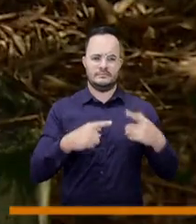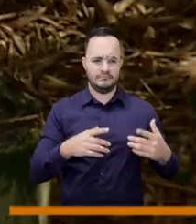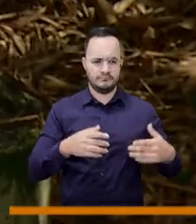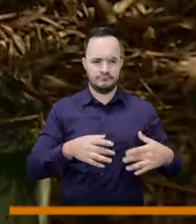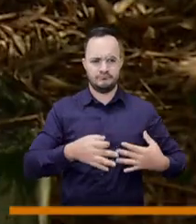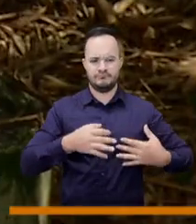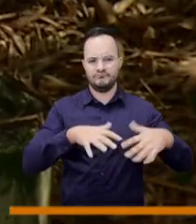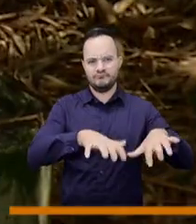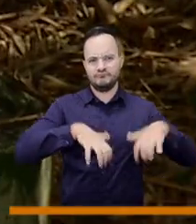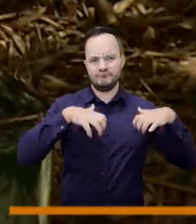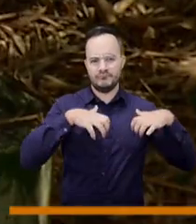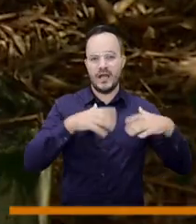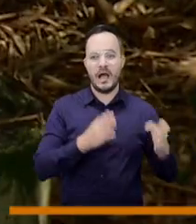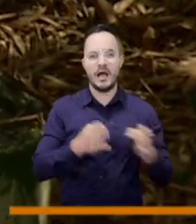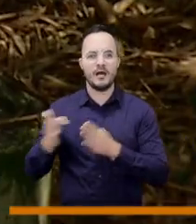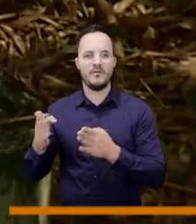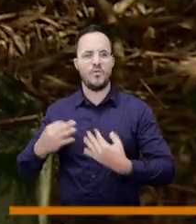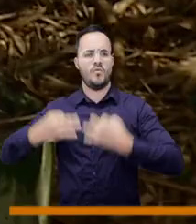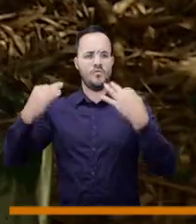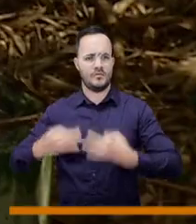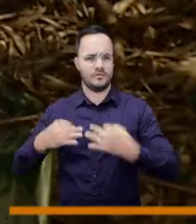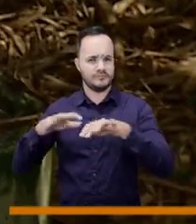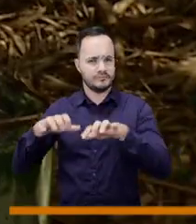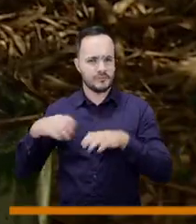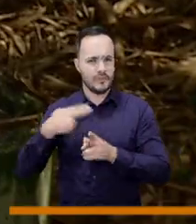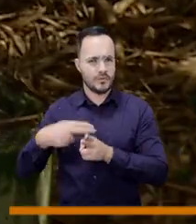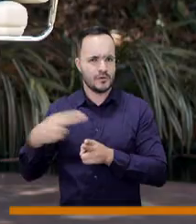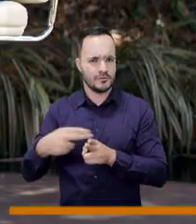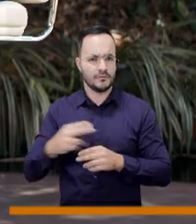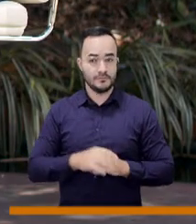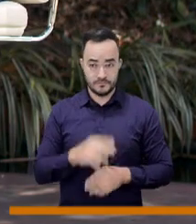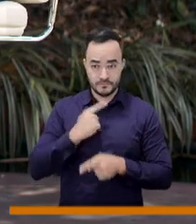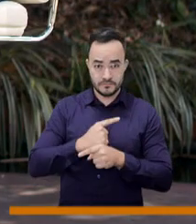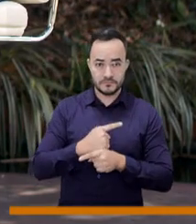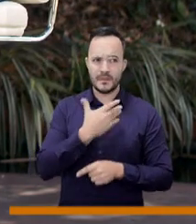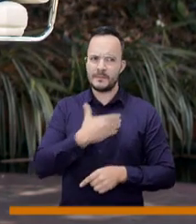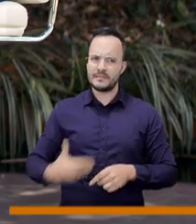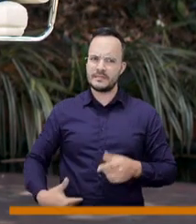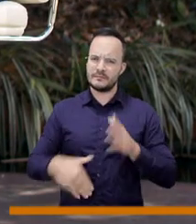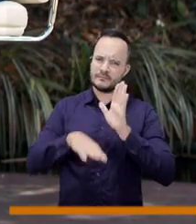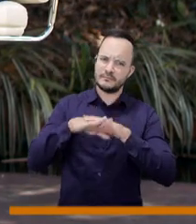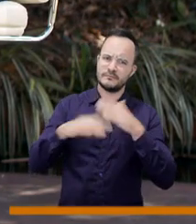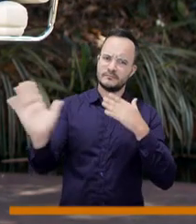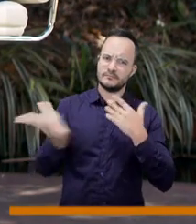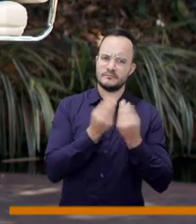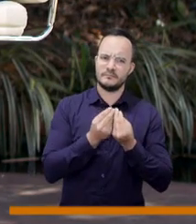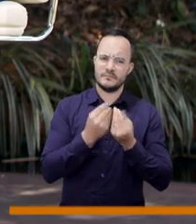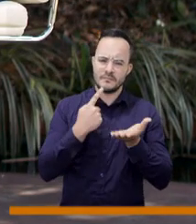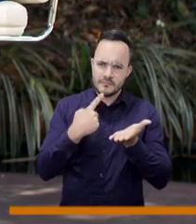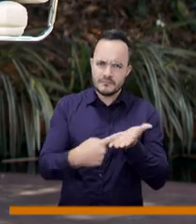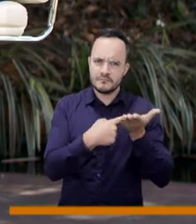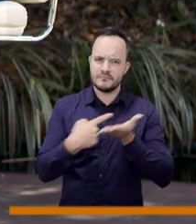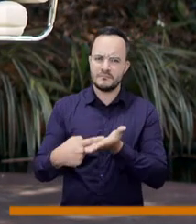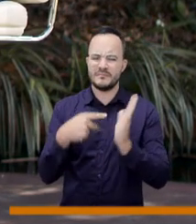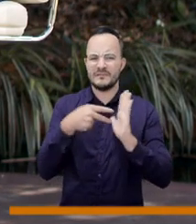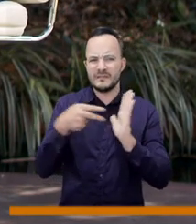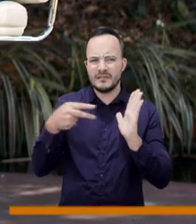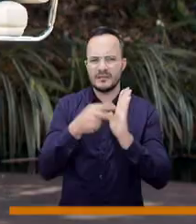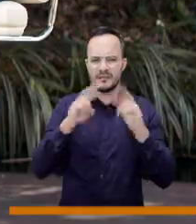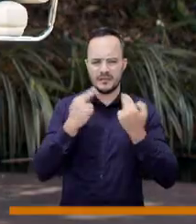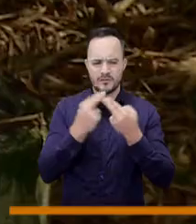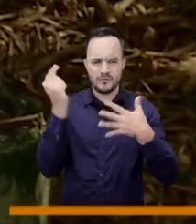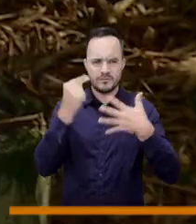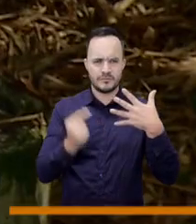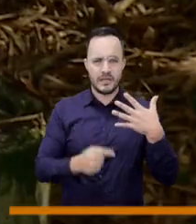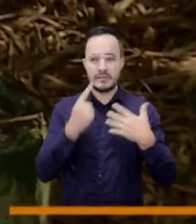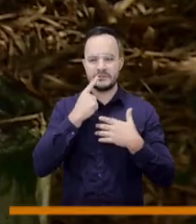de noviembre. Para este trabajo final, pues los ha convocado también el presidente a unas sesiones técnicas, que ojalá puedan contar con la